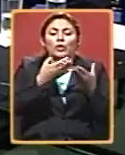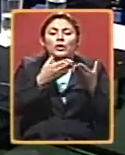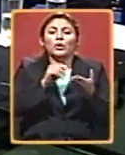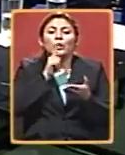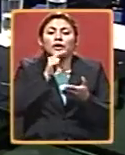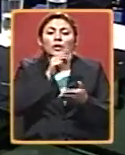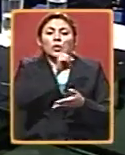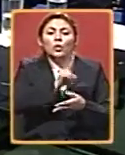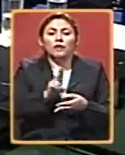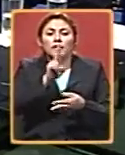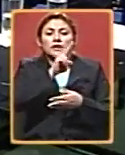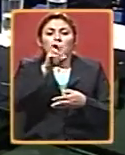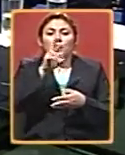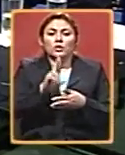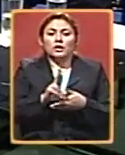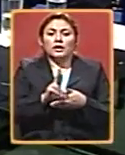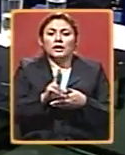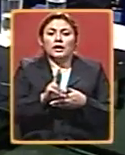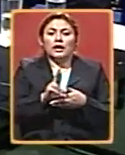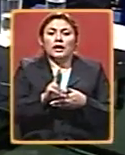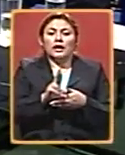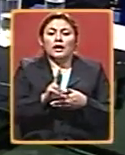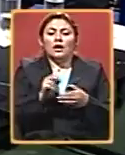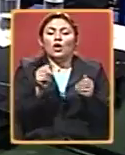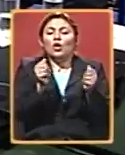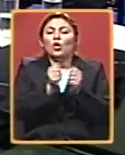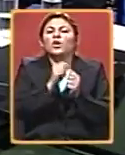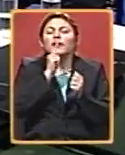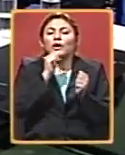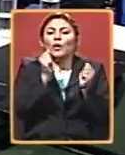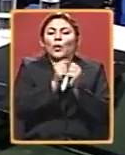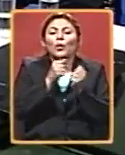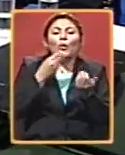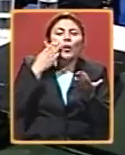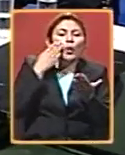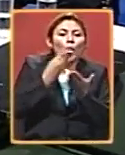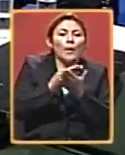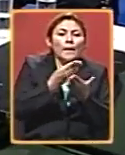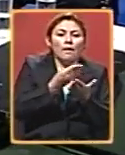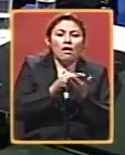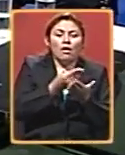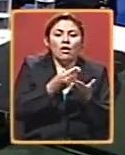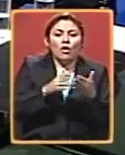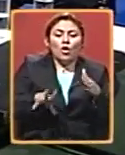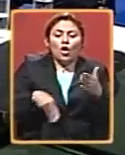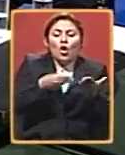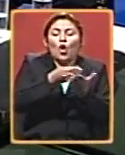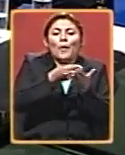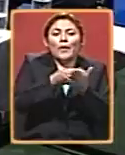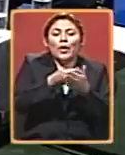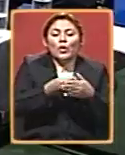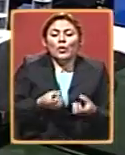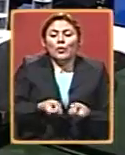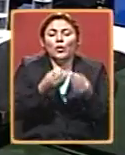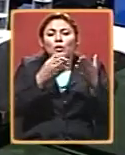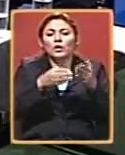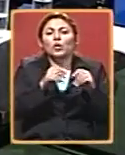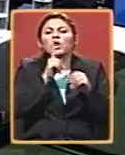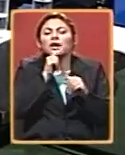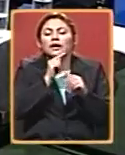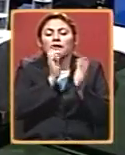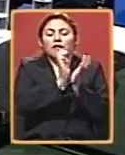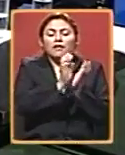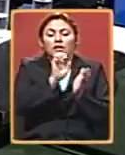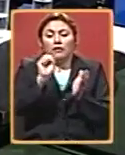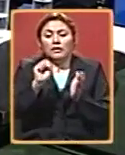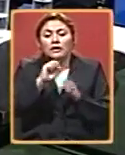la Universidad de Costa Rica, con un comprador público, en este caso la Caja Costarricense de Seguro Social. Y como todos sabemos, la